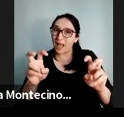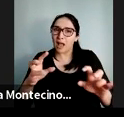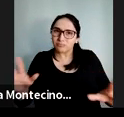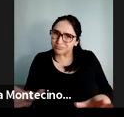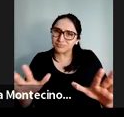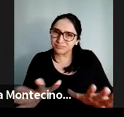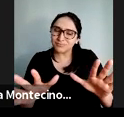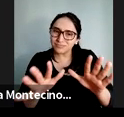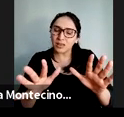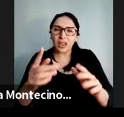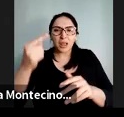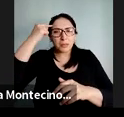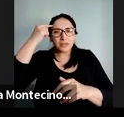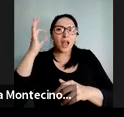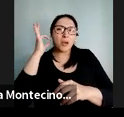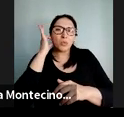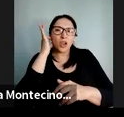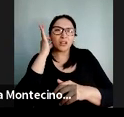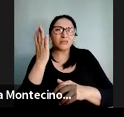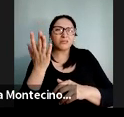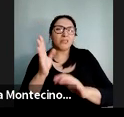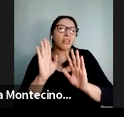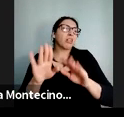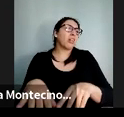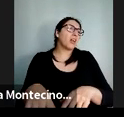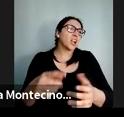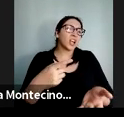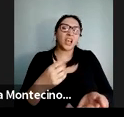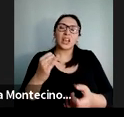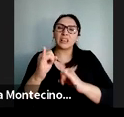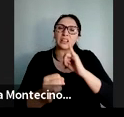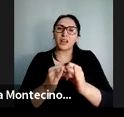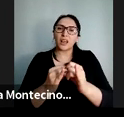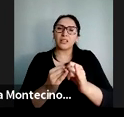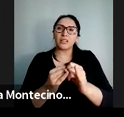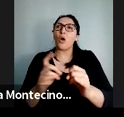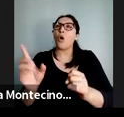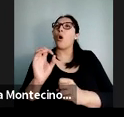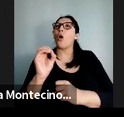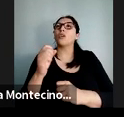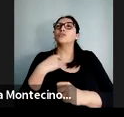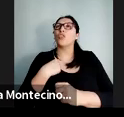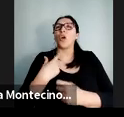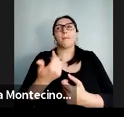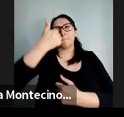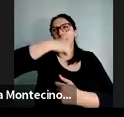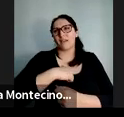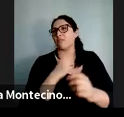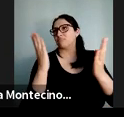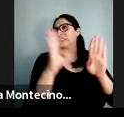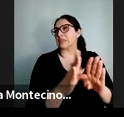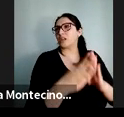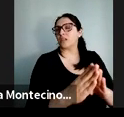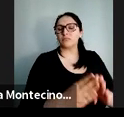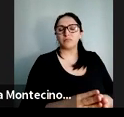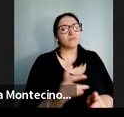abandonar Internet, ni tampoco en poner todas las cuentas privadas, ni en autocensurarnos, sino que nuestra idea a través de los distintos proyectos